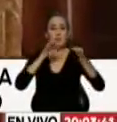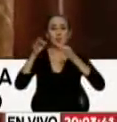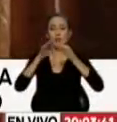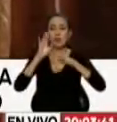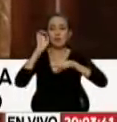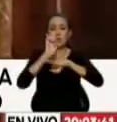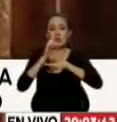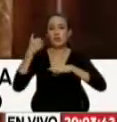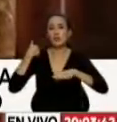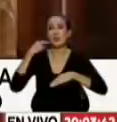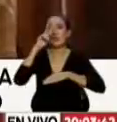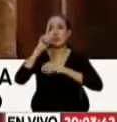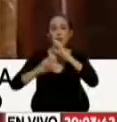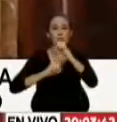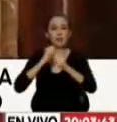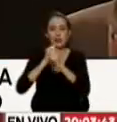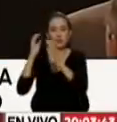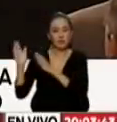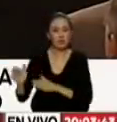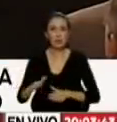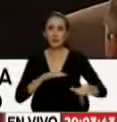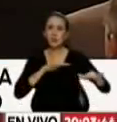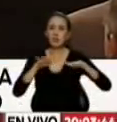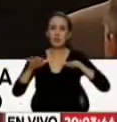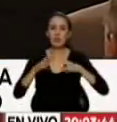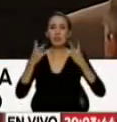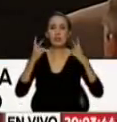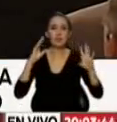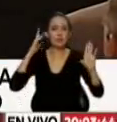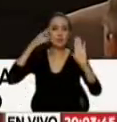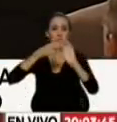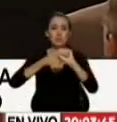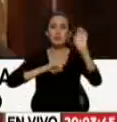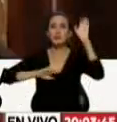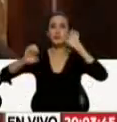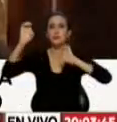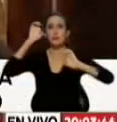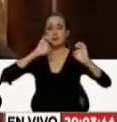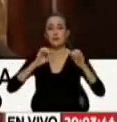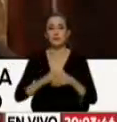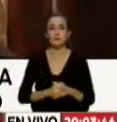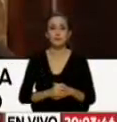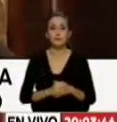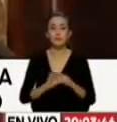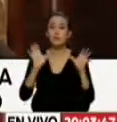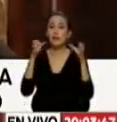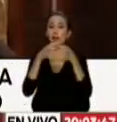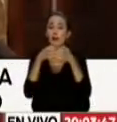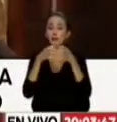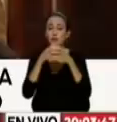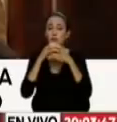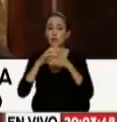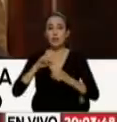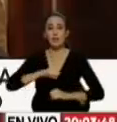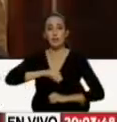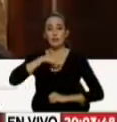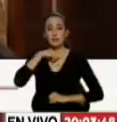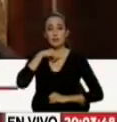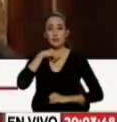tendrá 2 años para desarrollar su plan de acción y se someterá a una evaluación. La sociedad civil debe estar en la